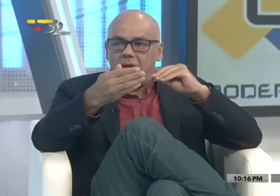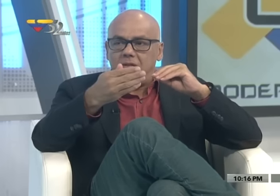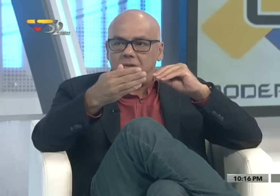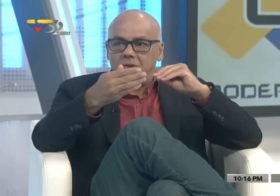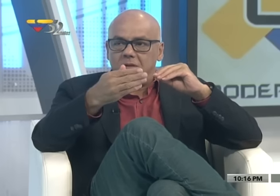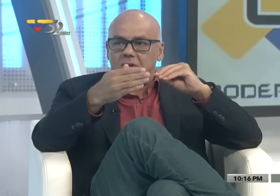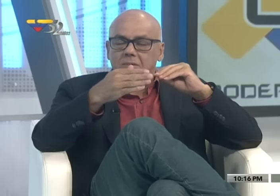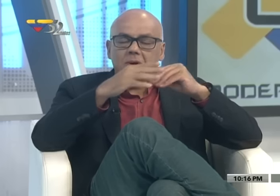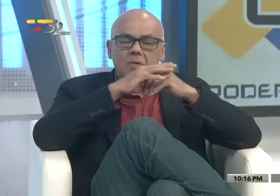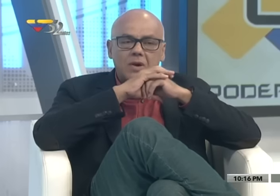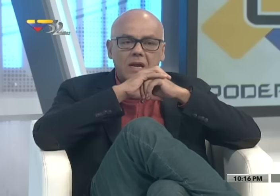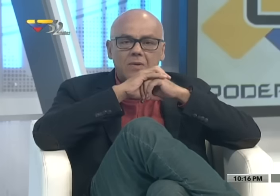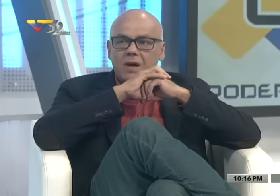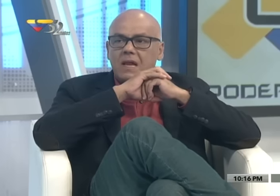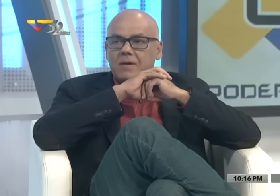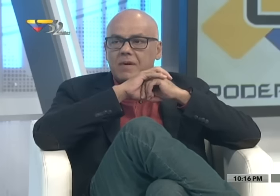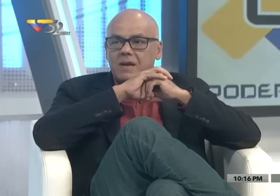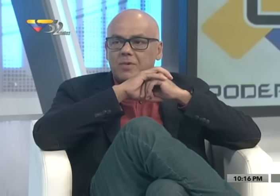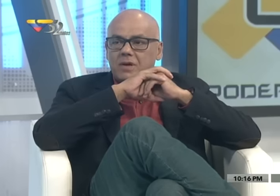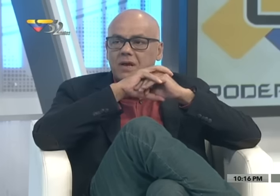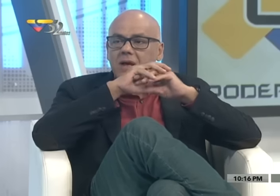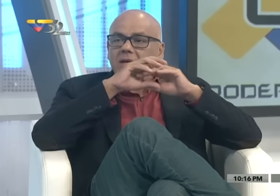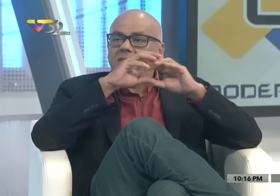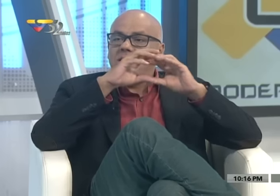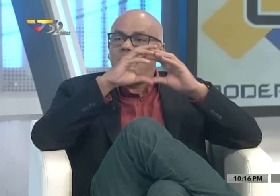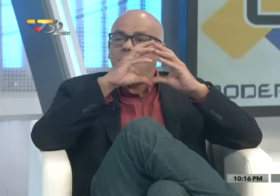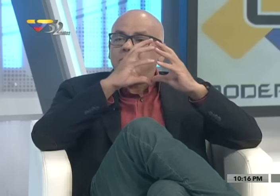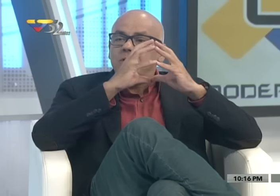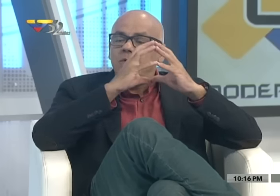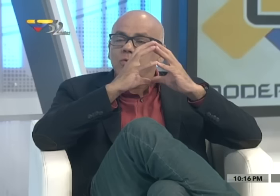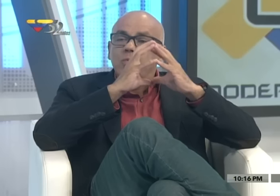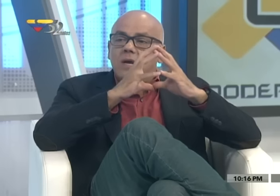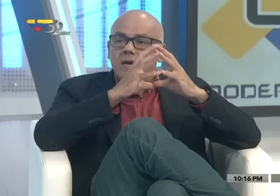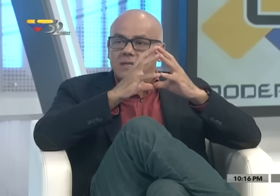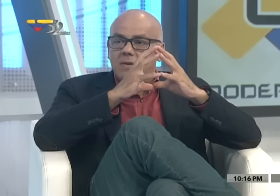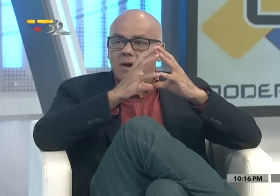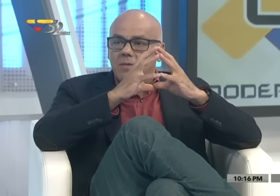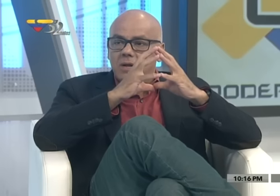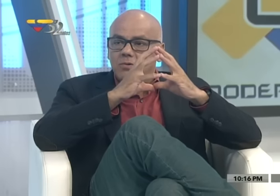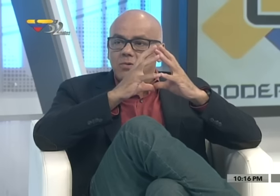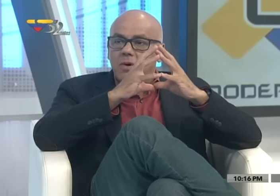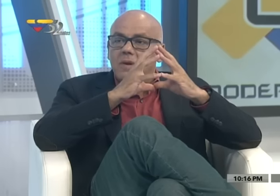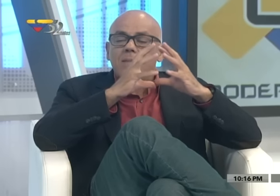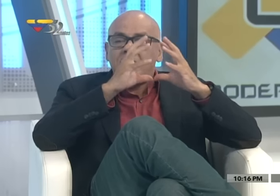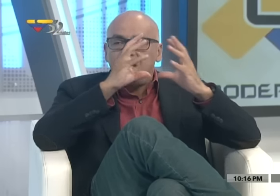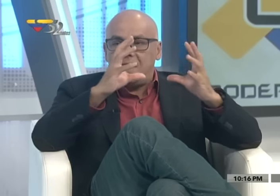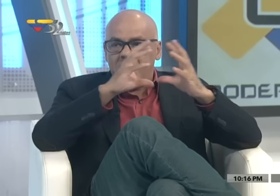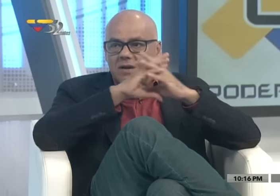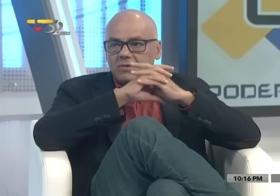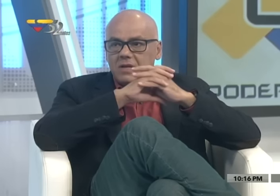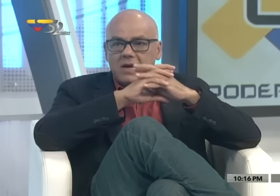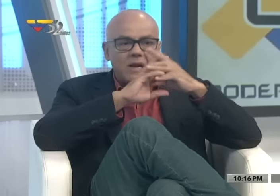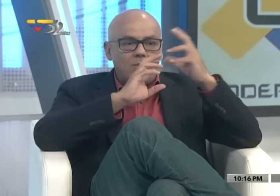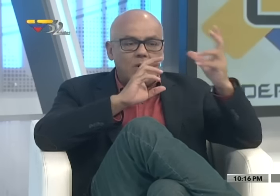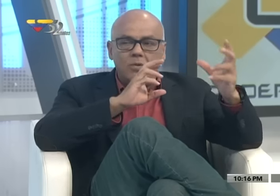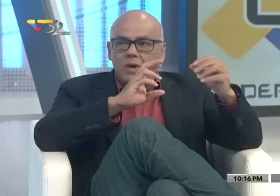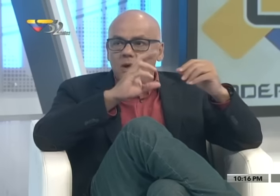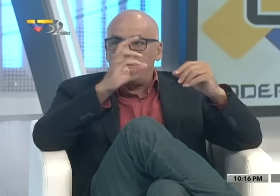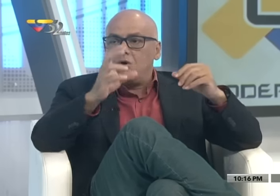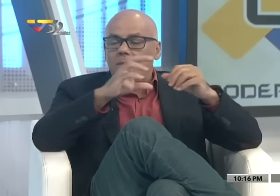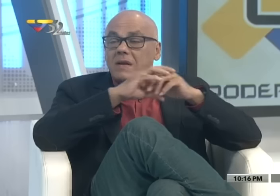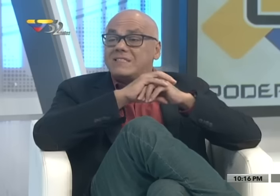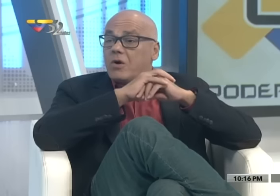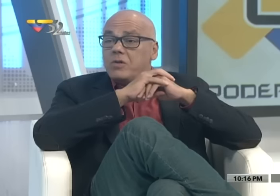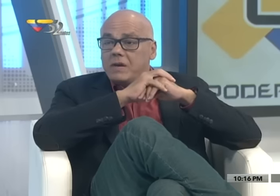al lenguaje violento por eso recurren al lenguaje de la barbarie porque si no si no tuvieran ese lenguaje violento no no habría manera de reconciliar a Ramos